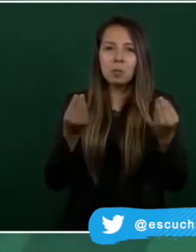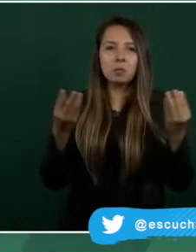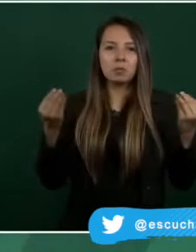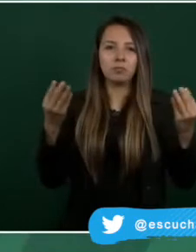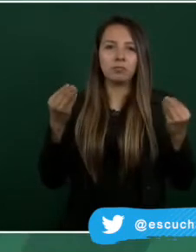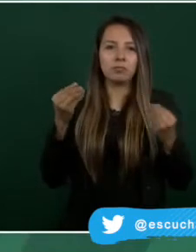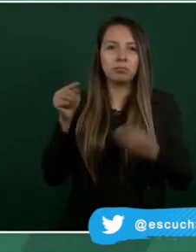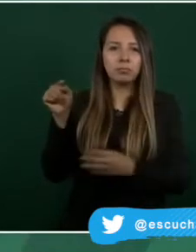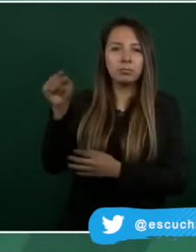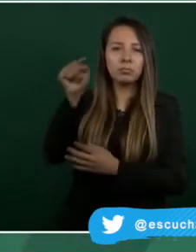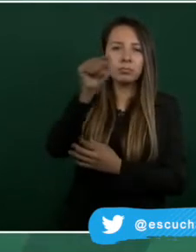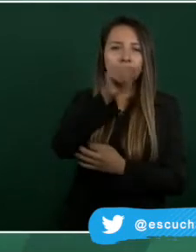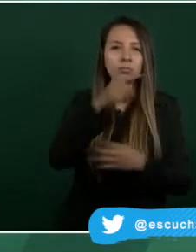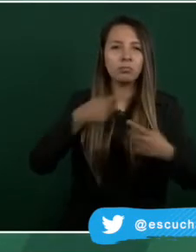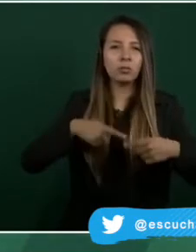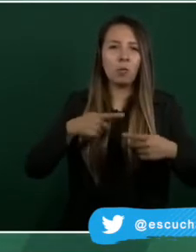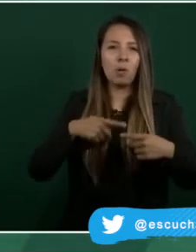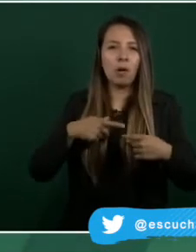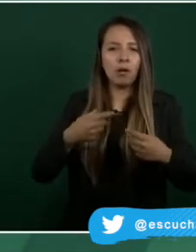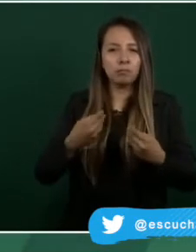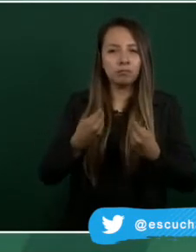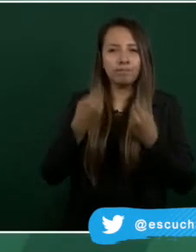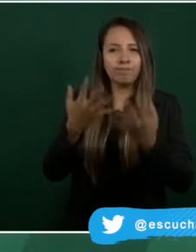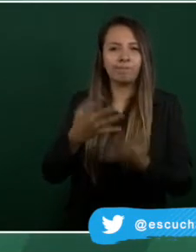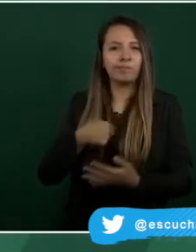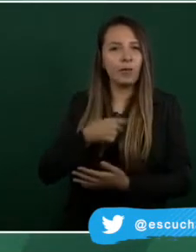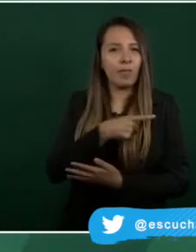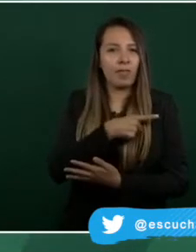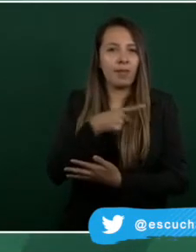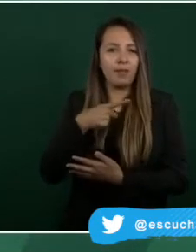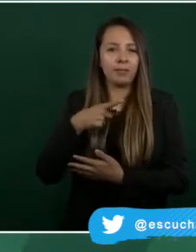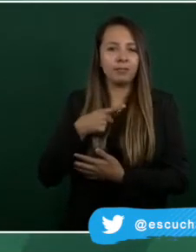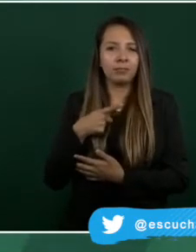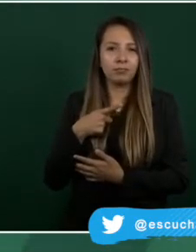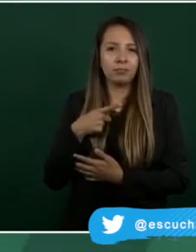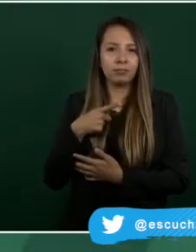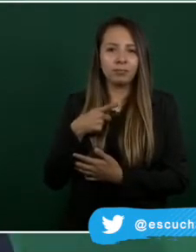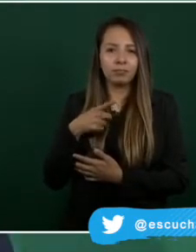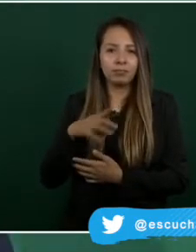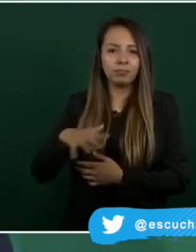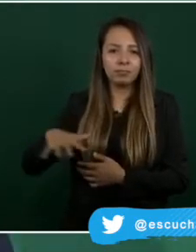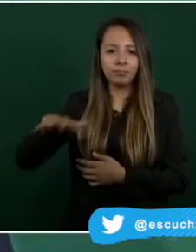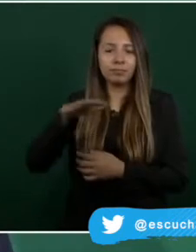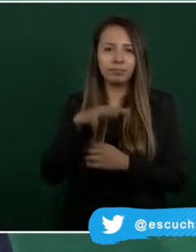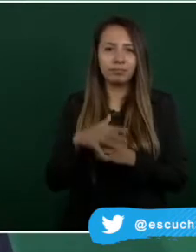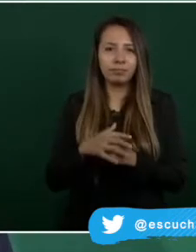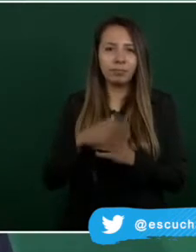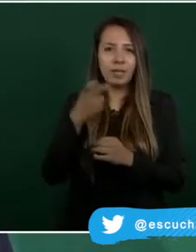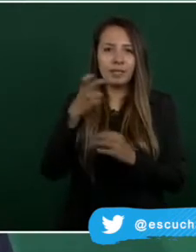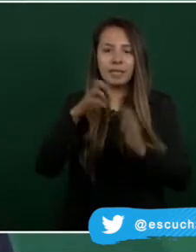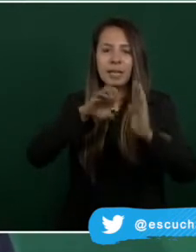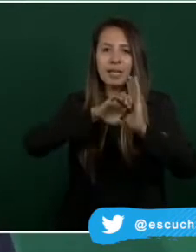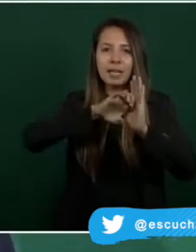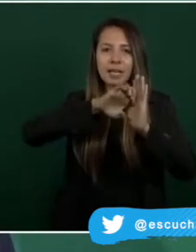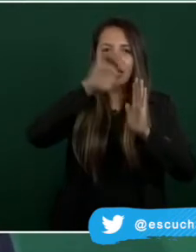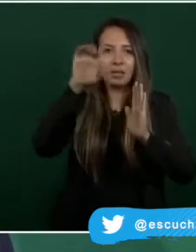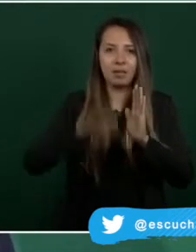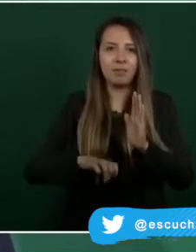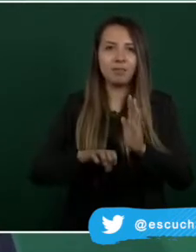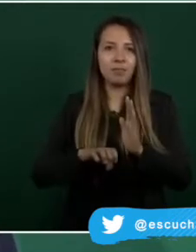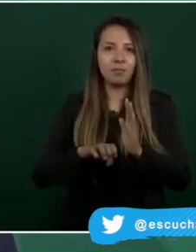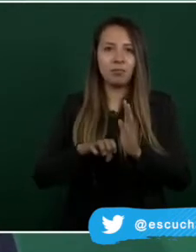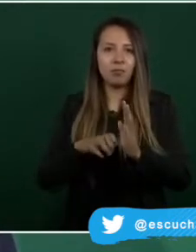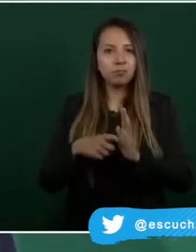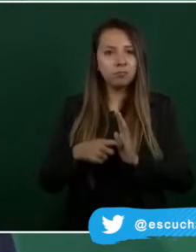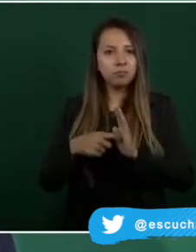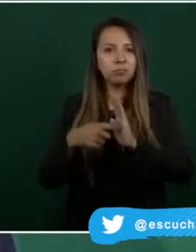de estas regulaciones se han realizado en Baja California. Los ingresos obtenidos son de más de 934,000 millones de